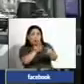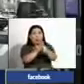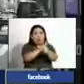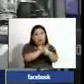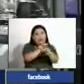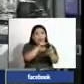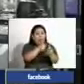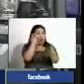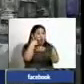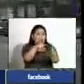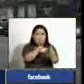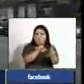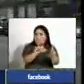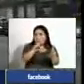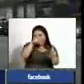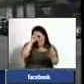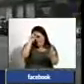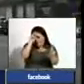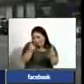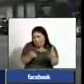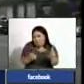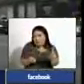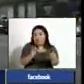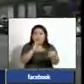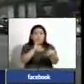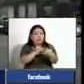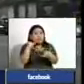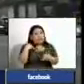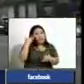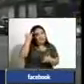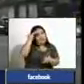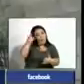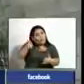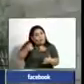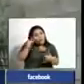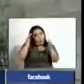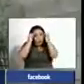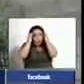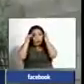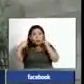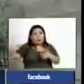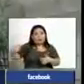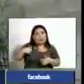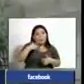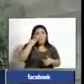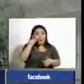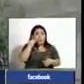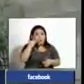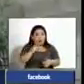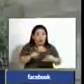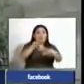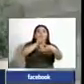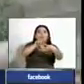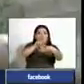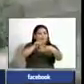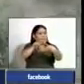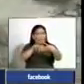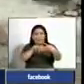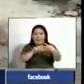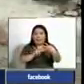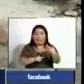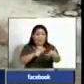compatriota está a punto de perder su trabajo y le preocupa el dinero que le envía a su madre cada 15 días. Hay